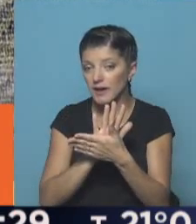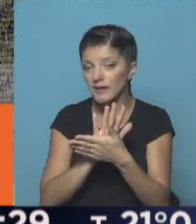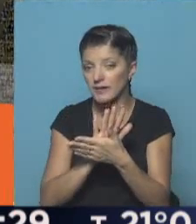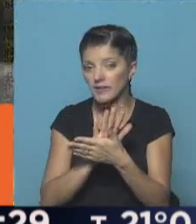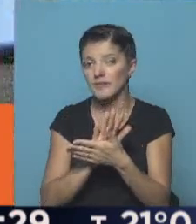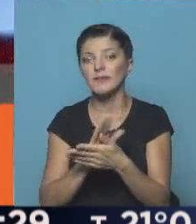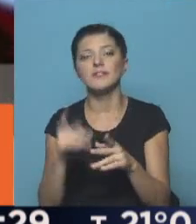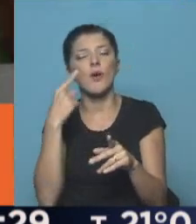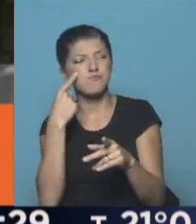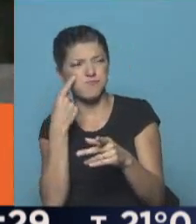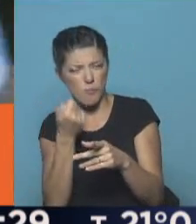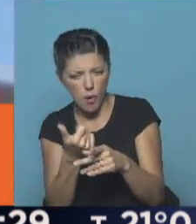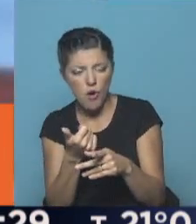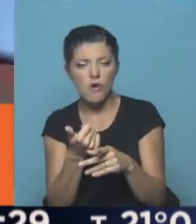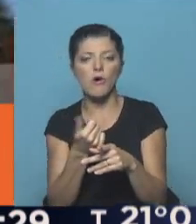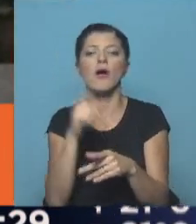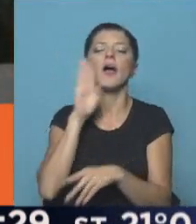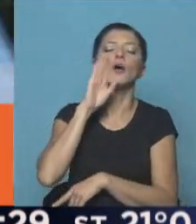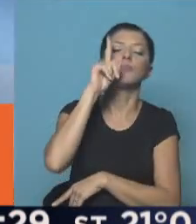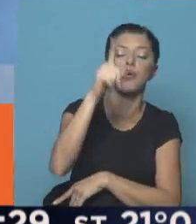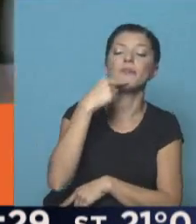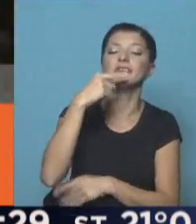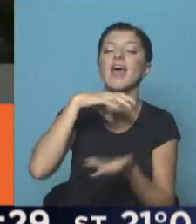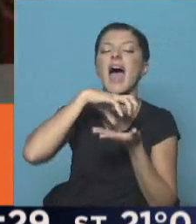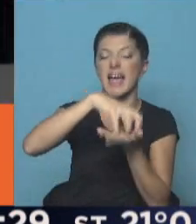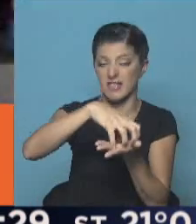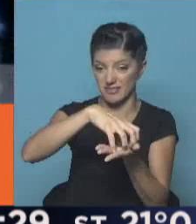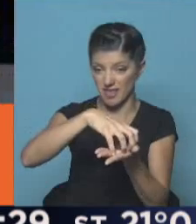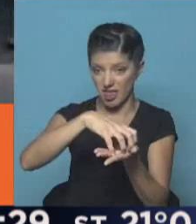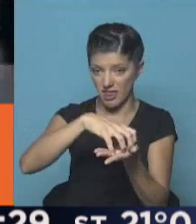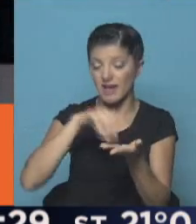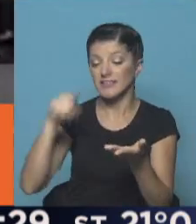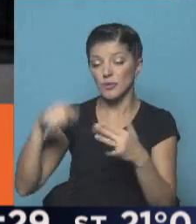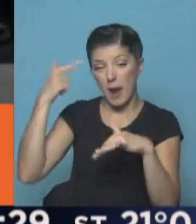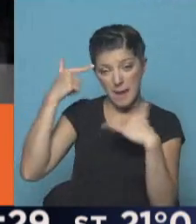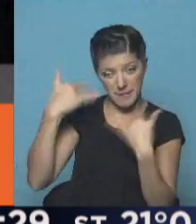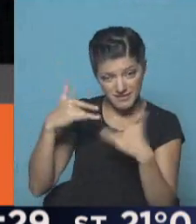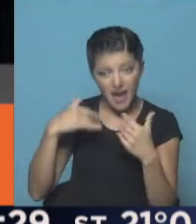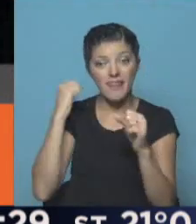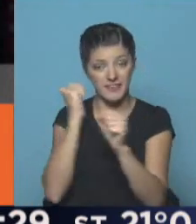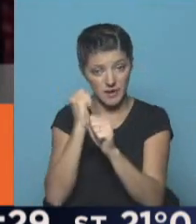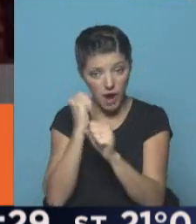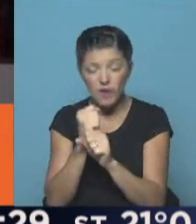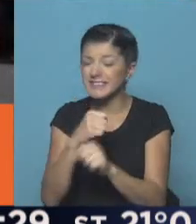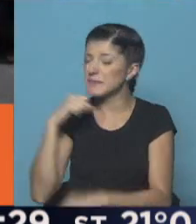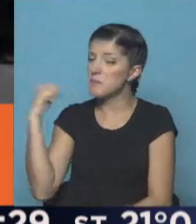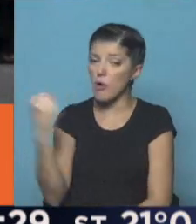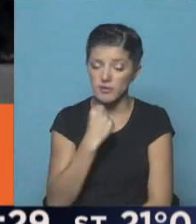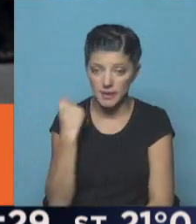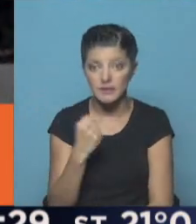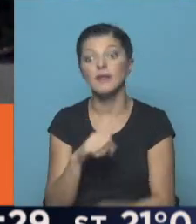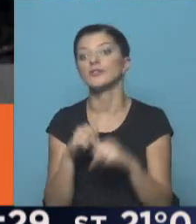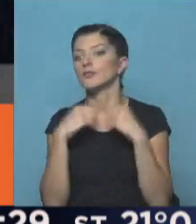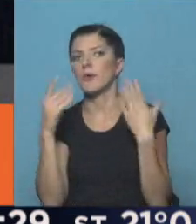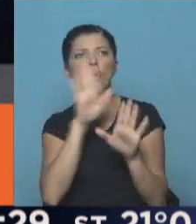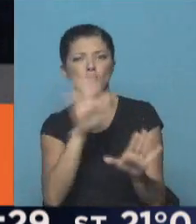histórica de su capacidad, que se llama en inglés agency, agencia. Y esa capacidad de actuar es fundamental. Así que mejor